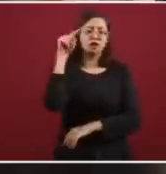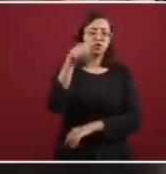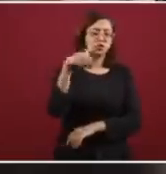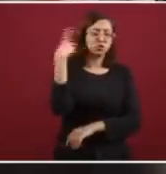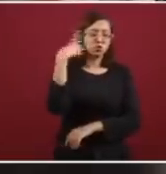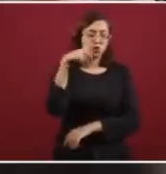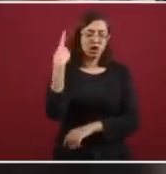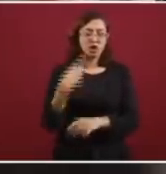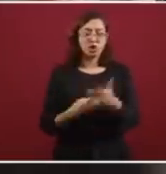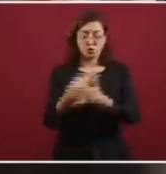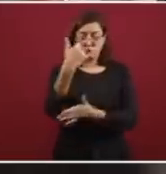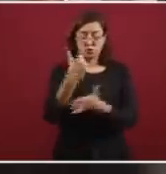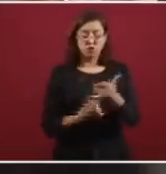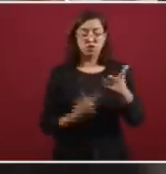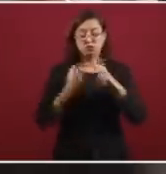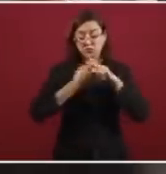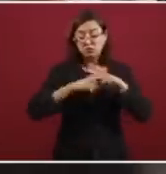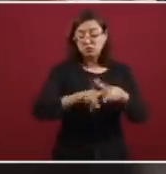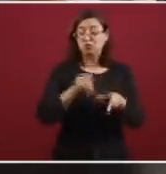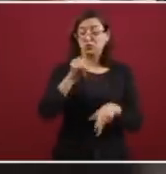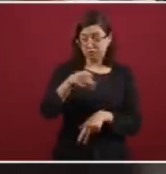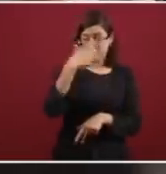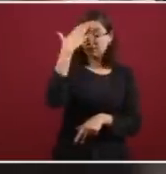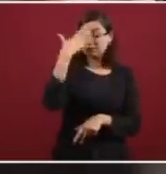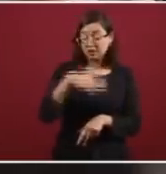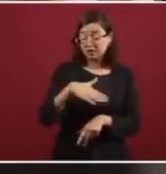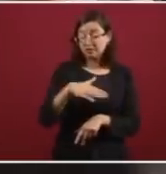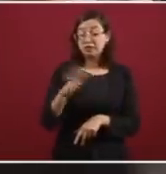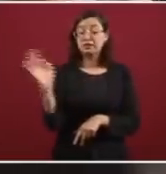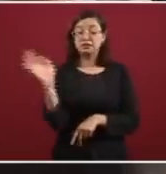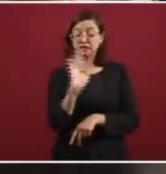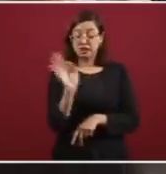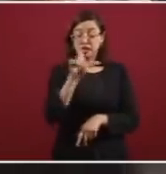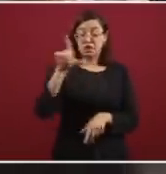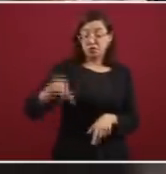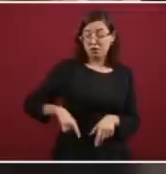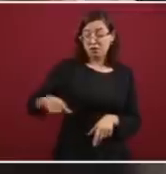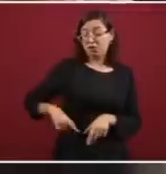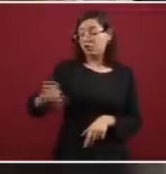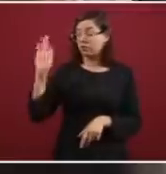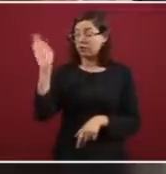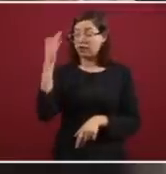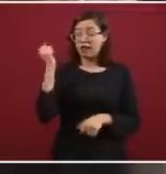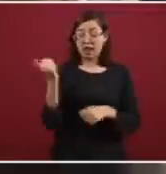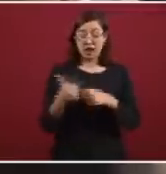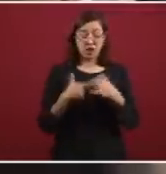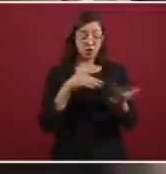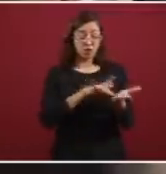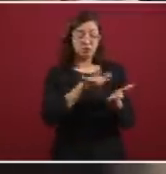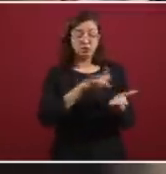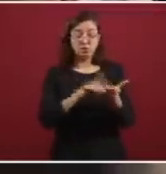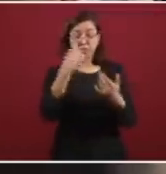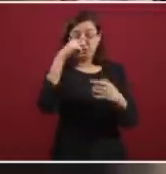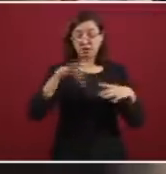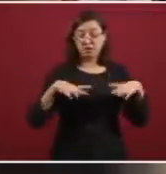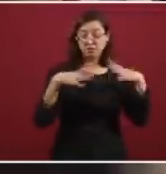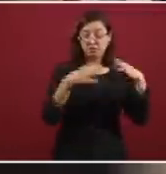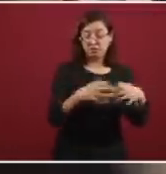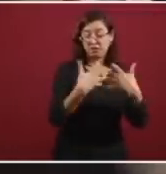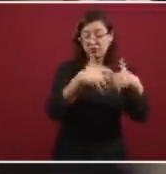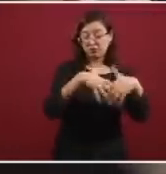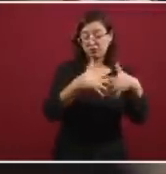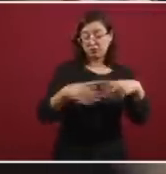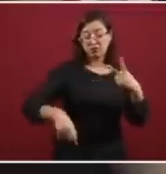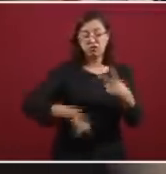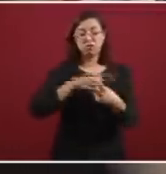conocimiento de este proyecto y si en su caso habría apoyo del gobierno federal para que esta planta se pueda implementar. Y por otro